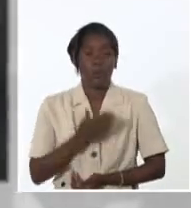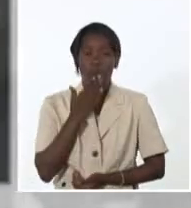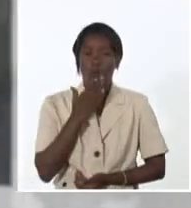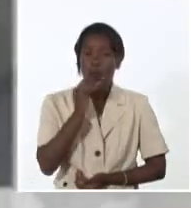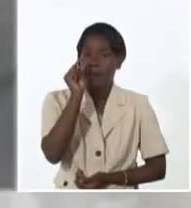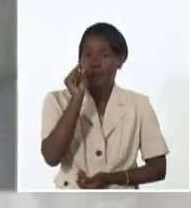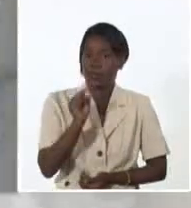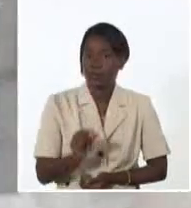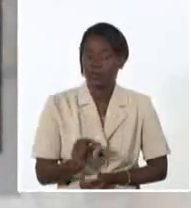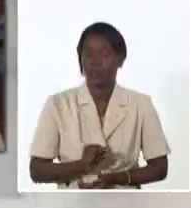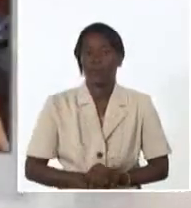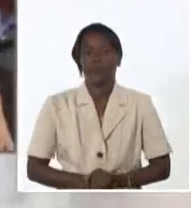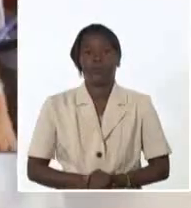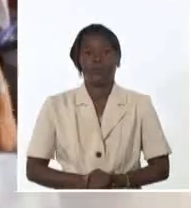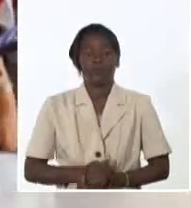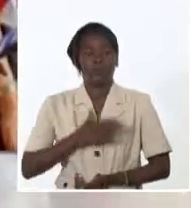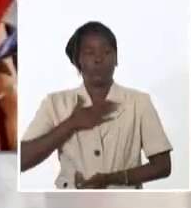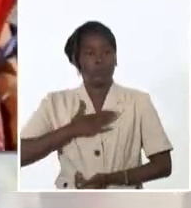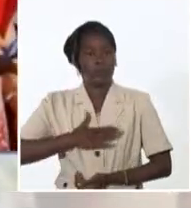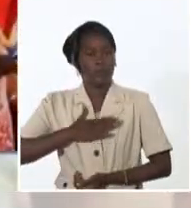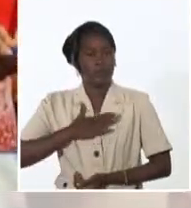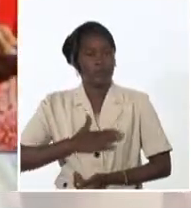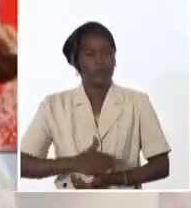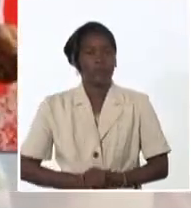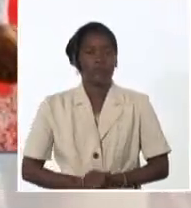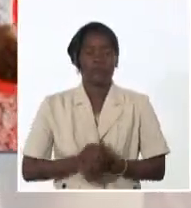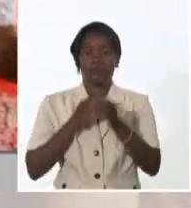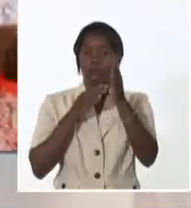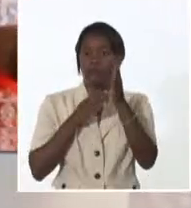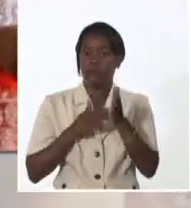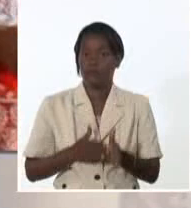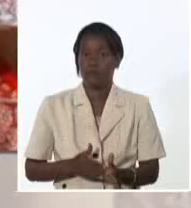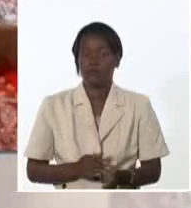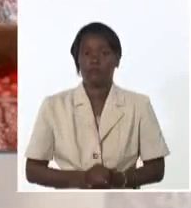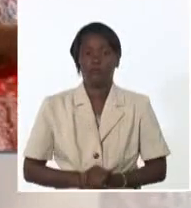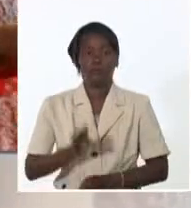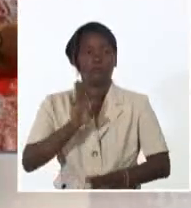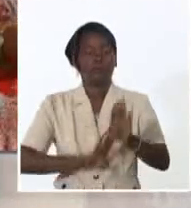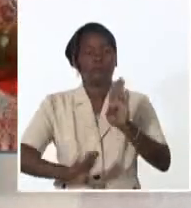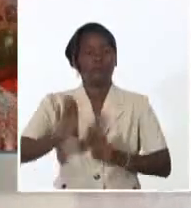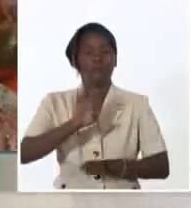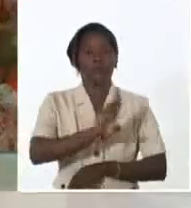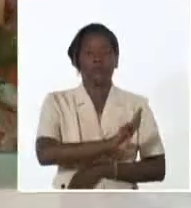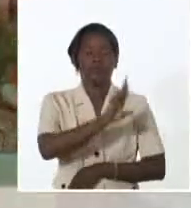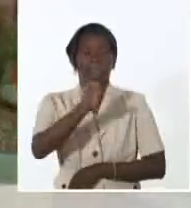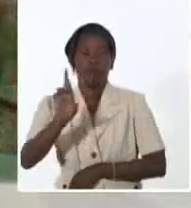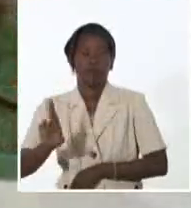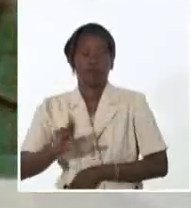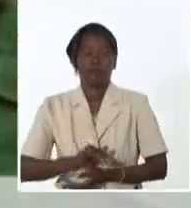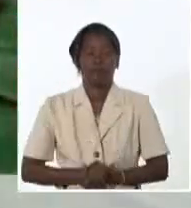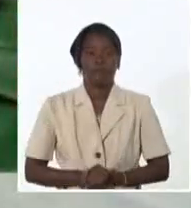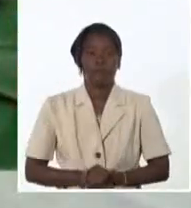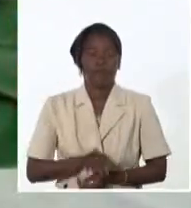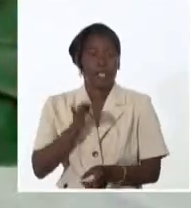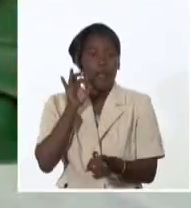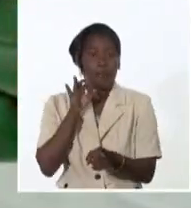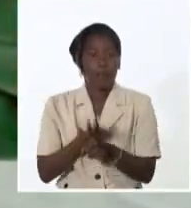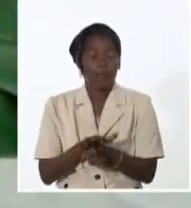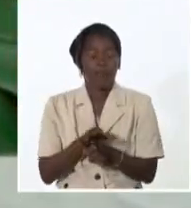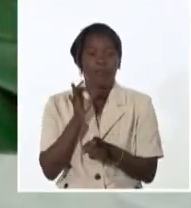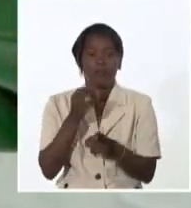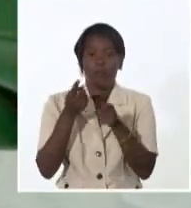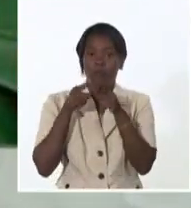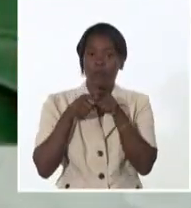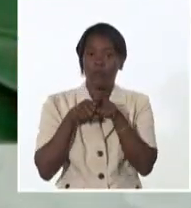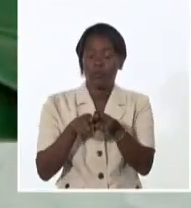intransigente, defensora de las tradiciones históricas que antecedieron su época, donde encontró la semilla que le convertiría en mujer